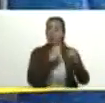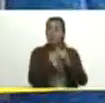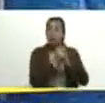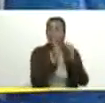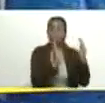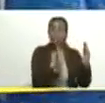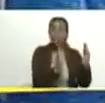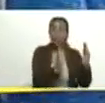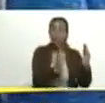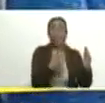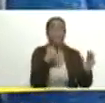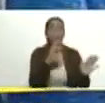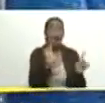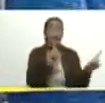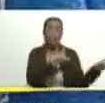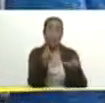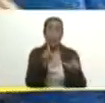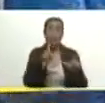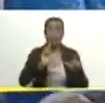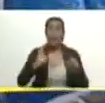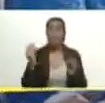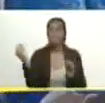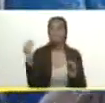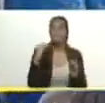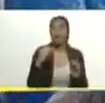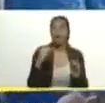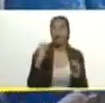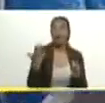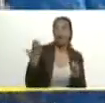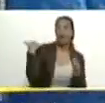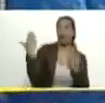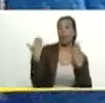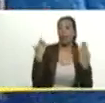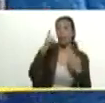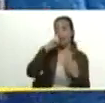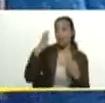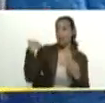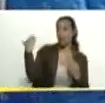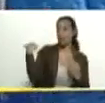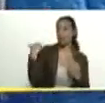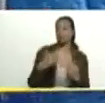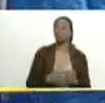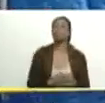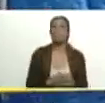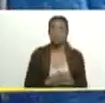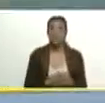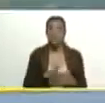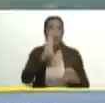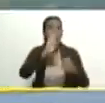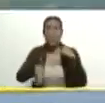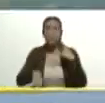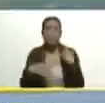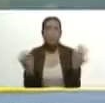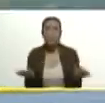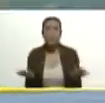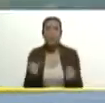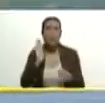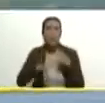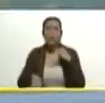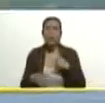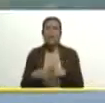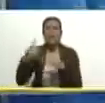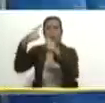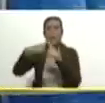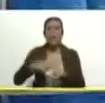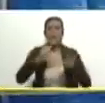Correcto. Lo cual ya triplica o es más que el triple de lo que clasificaron el año pasado. En y al 2022. Final, exactamente. Y al final se